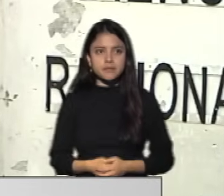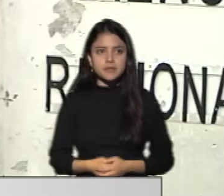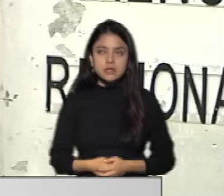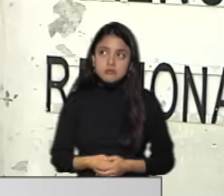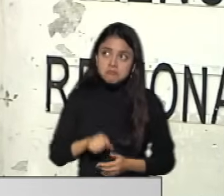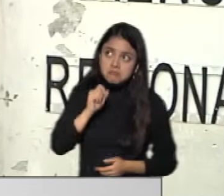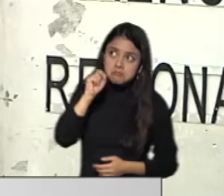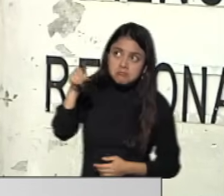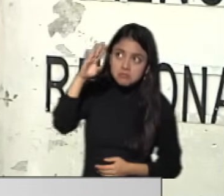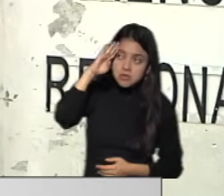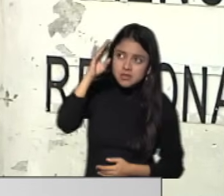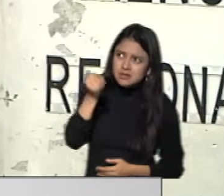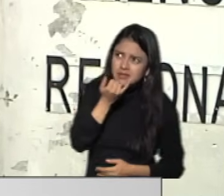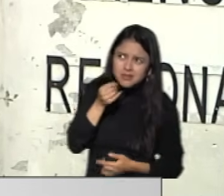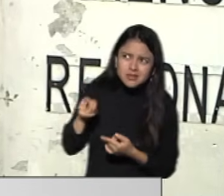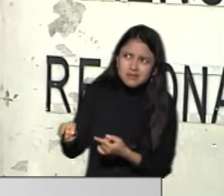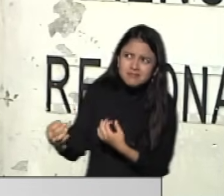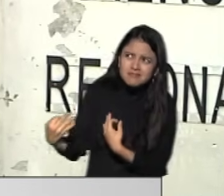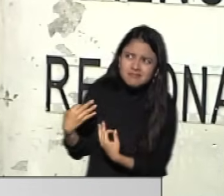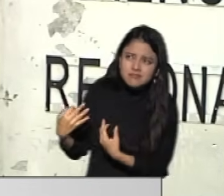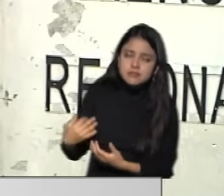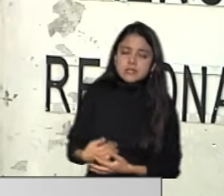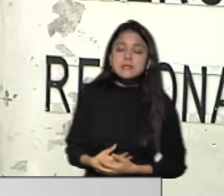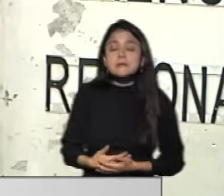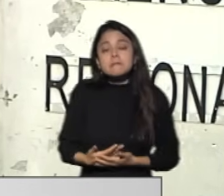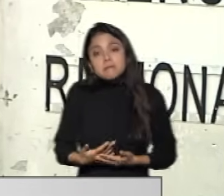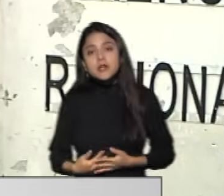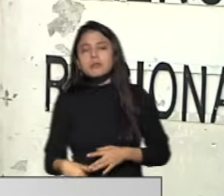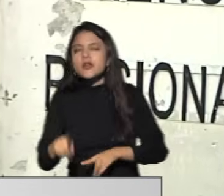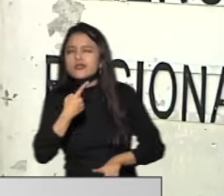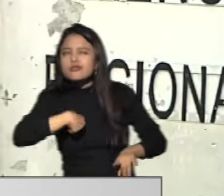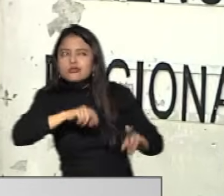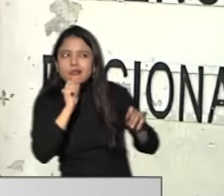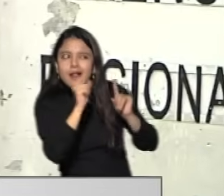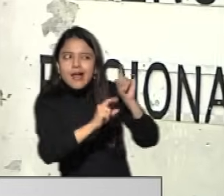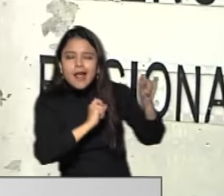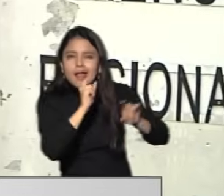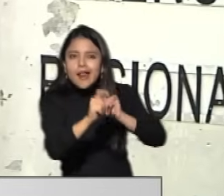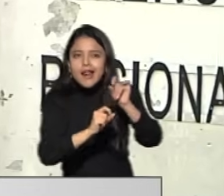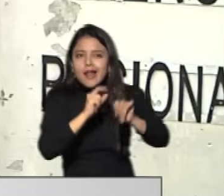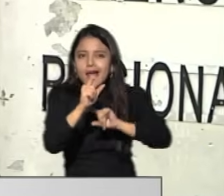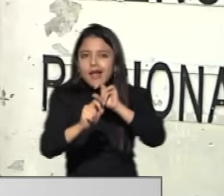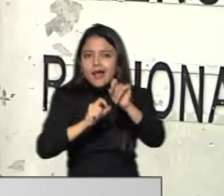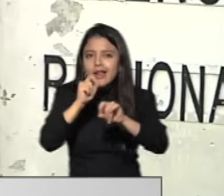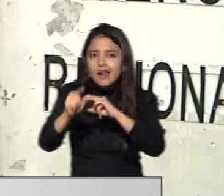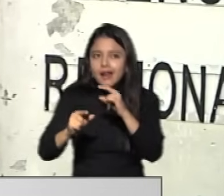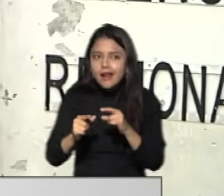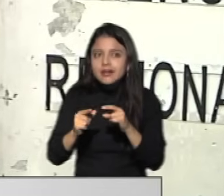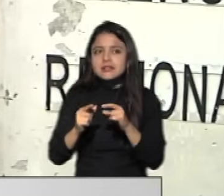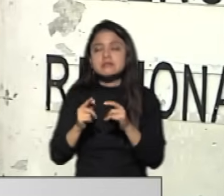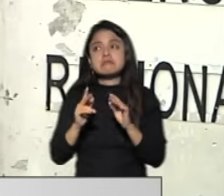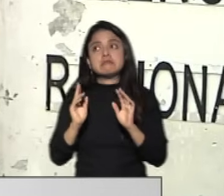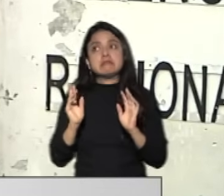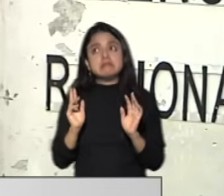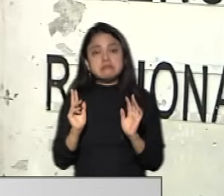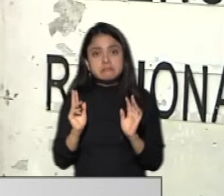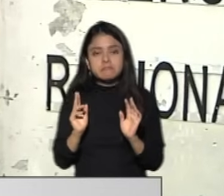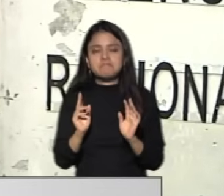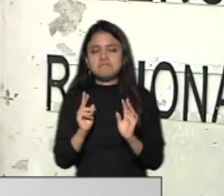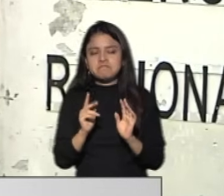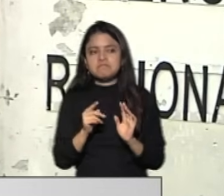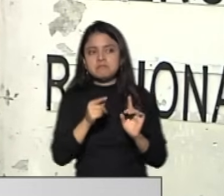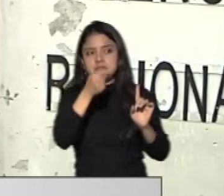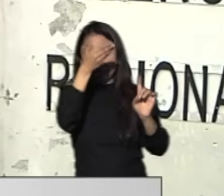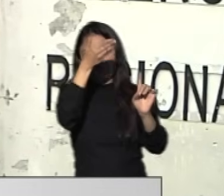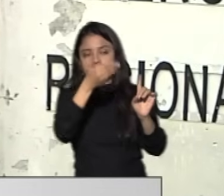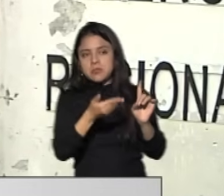no se ha pronunciado. Sin embargo, Noticentro 1 CMI conoció algunos apartes de esta misteriosa investigación y entrevistamos a